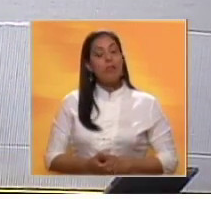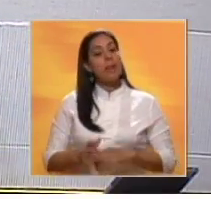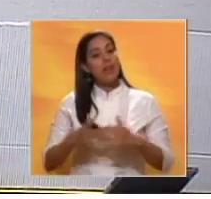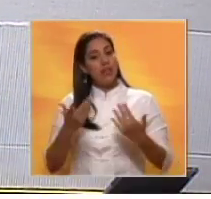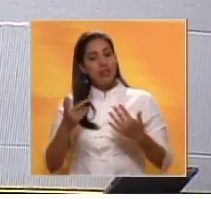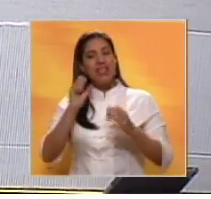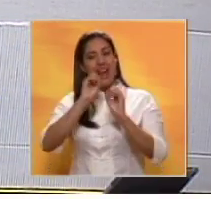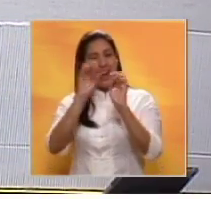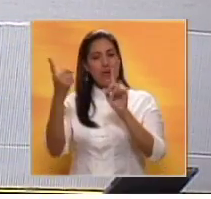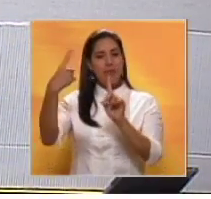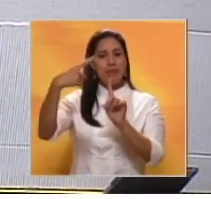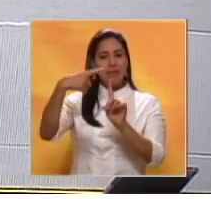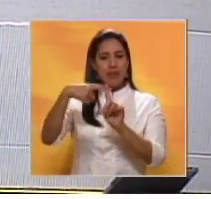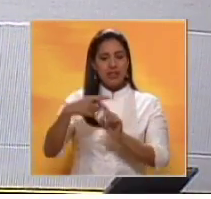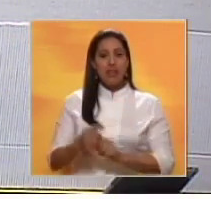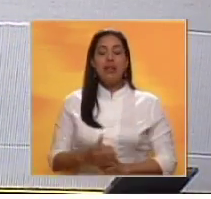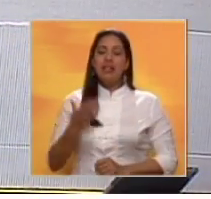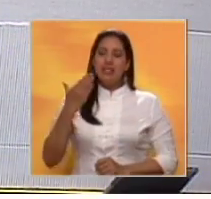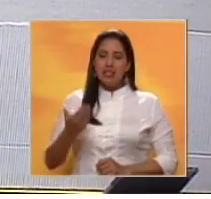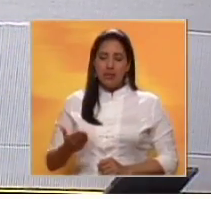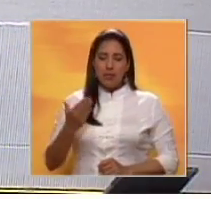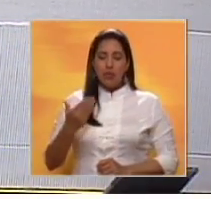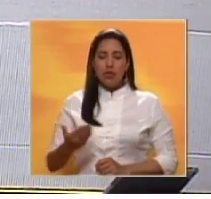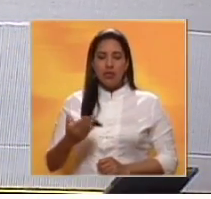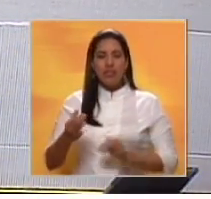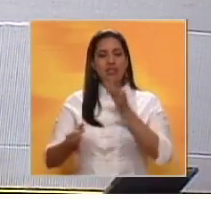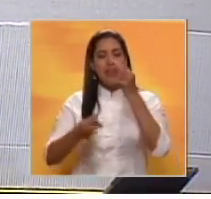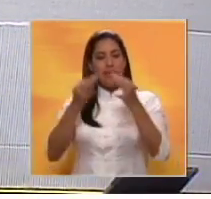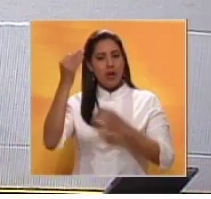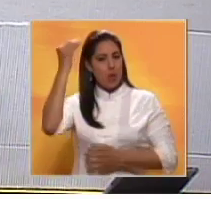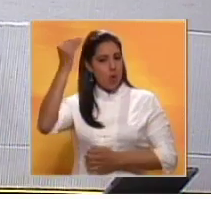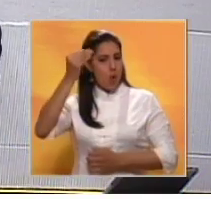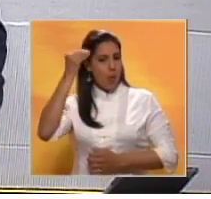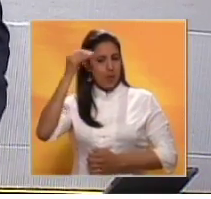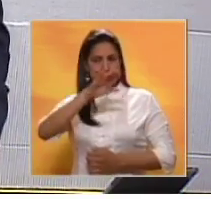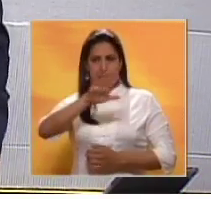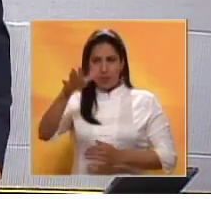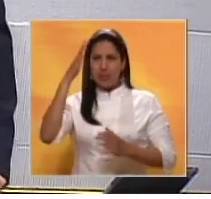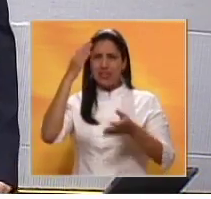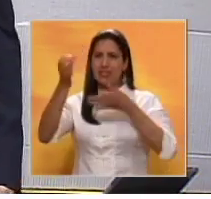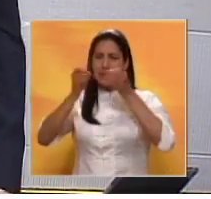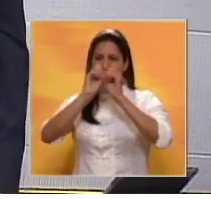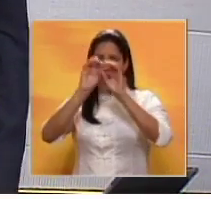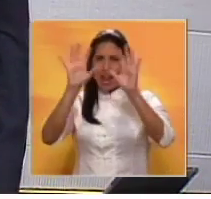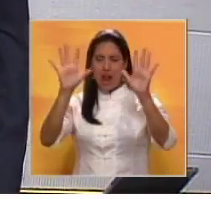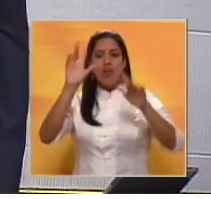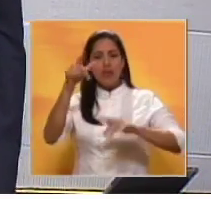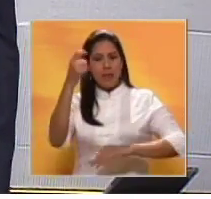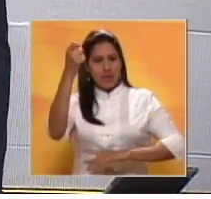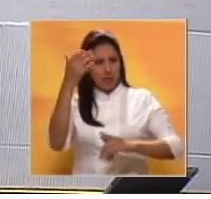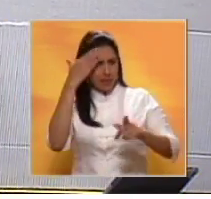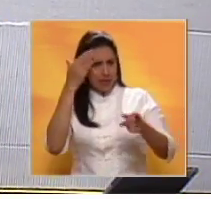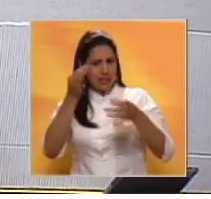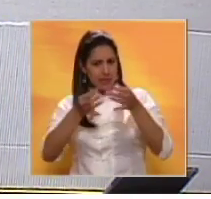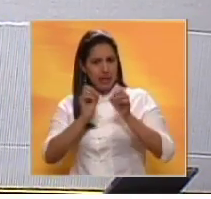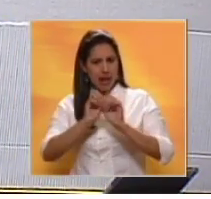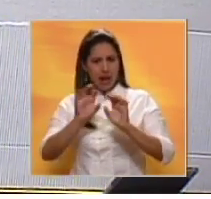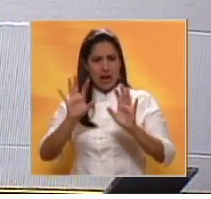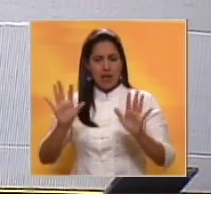sino que deja claro, y es importante que la opinión pública lo sepa y nuestros diputados y